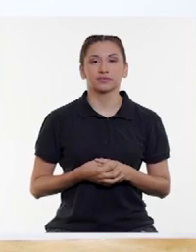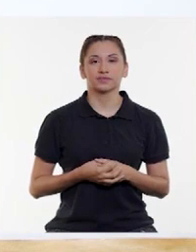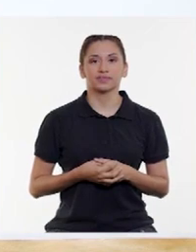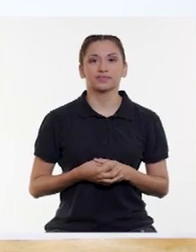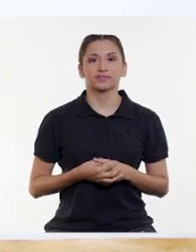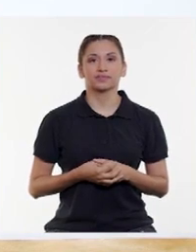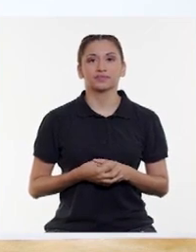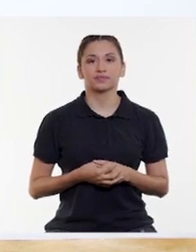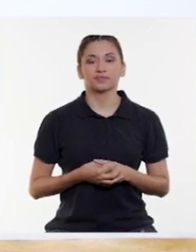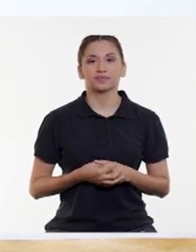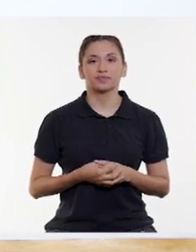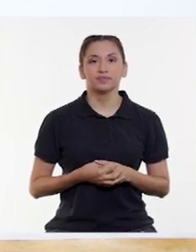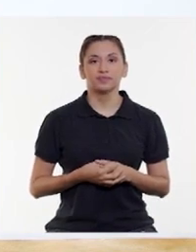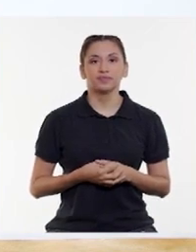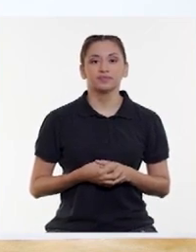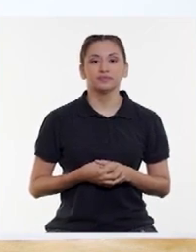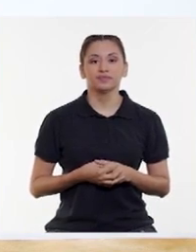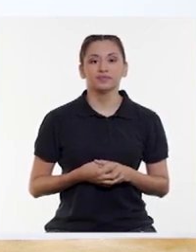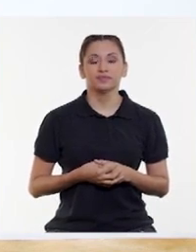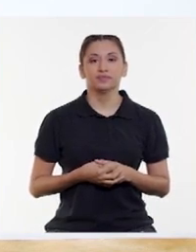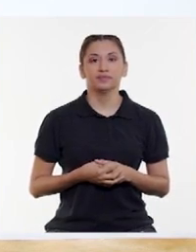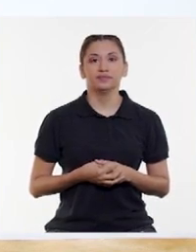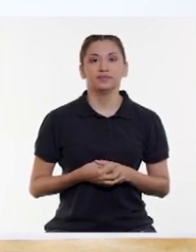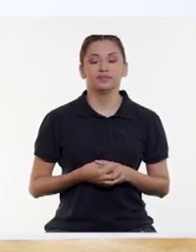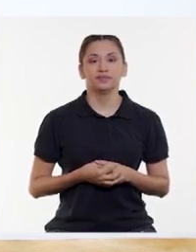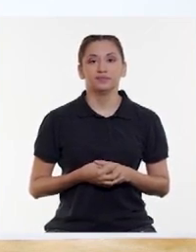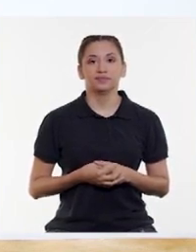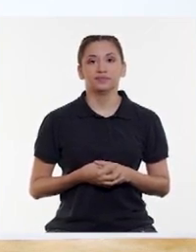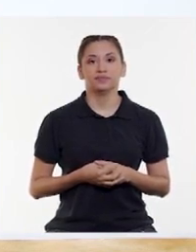Exhalamos. Muy bien. Juntamos ambas manos.